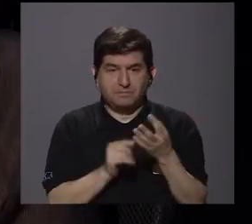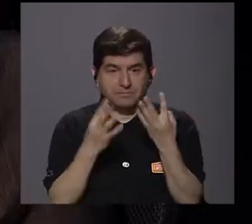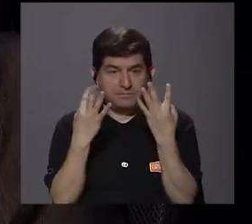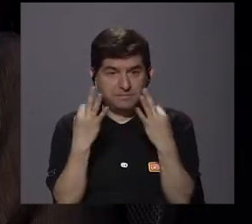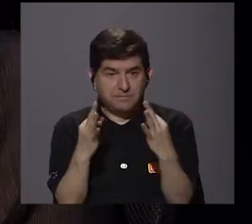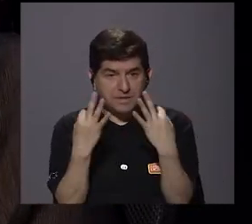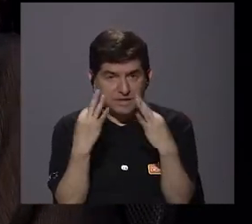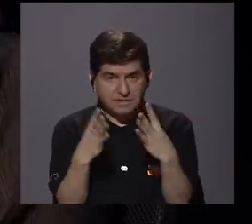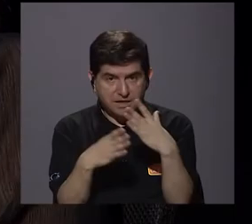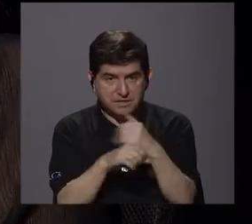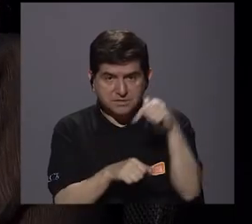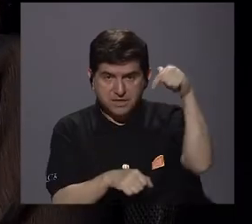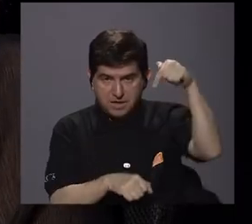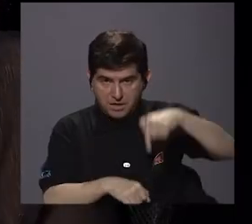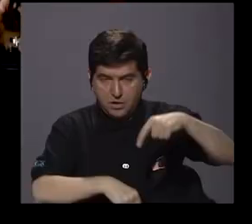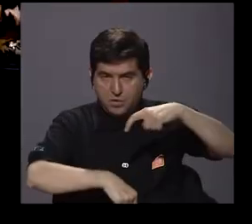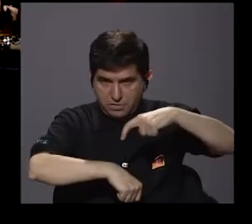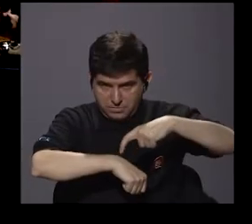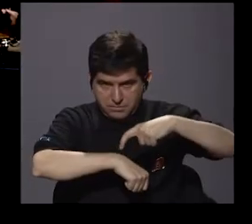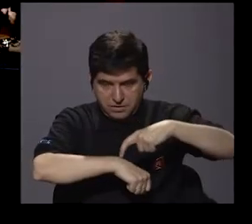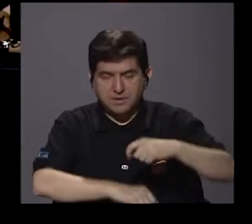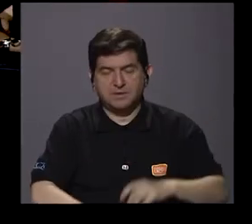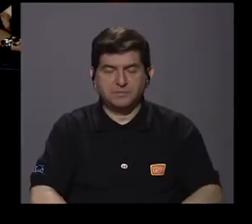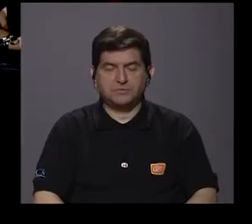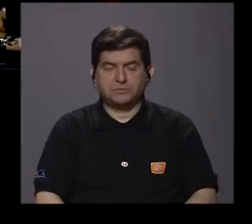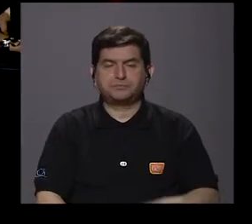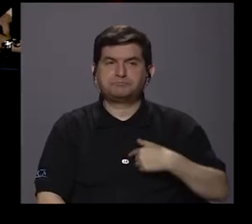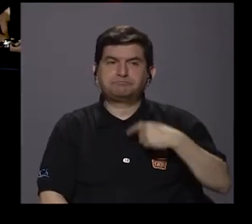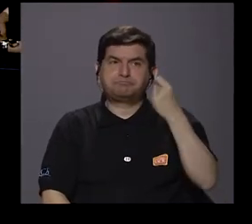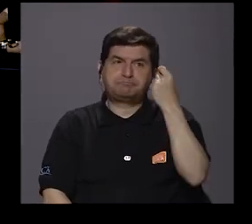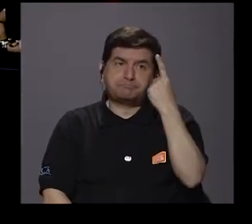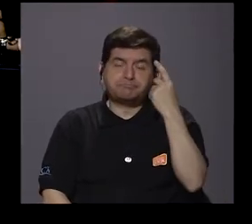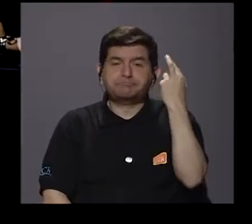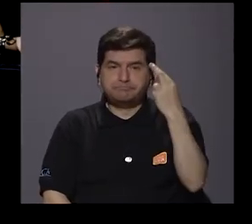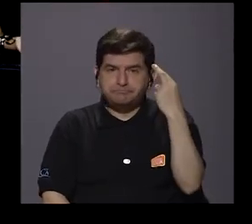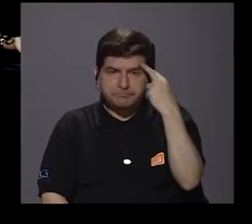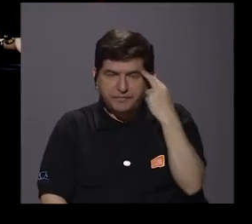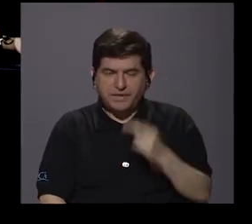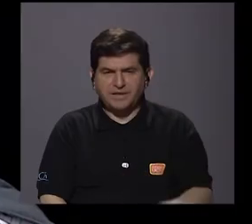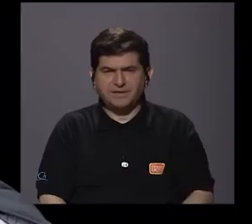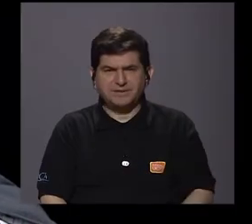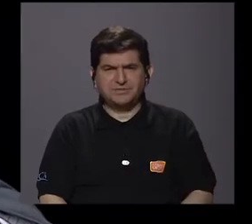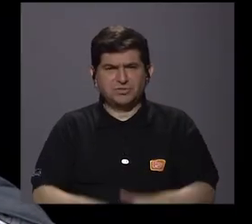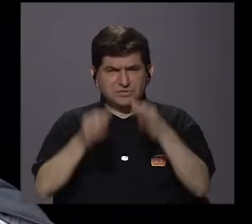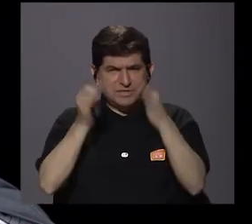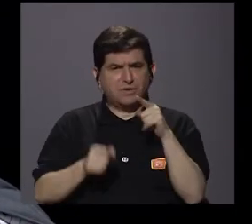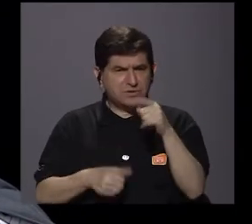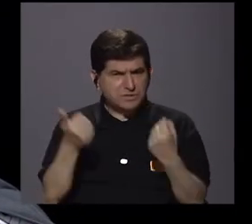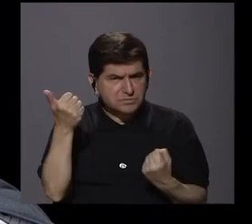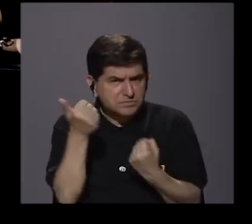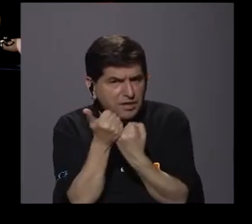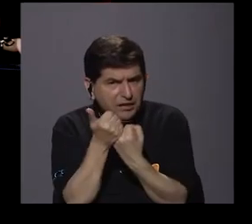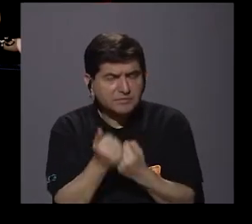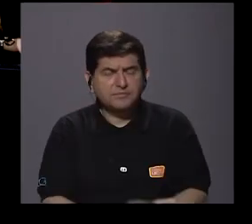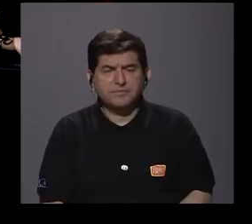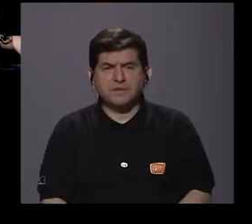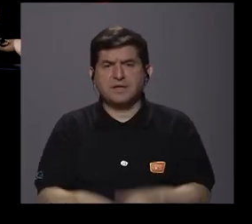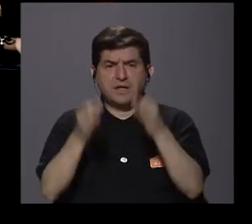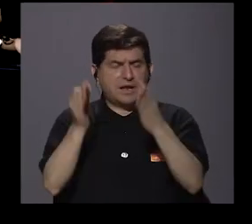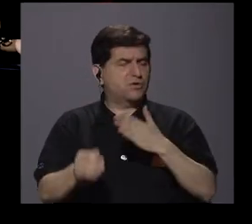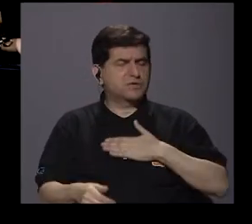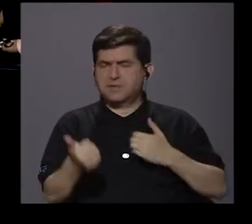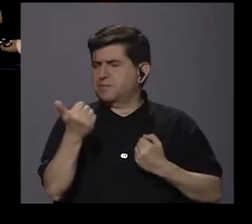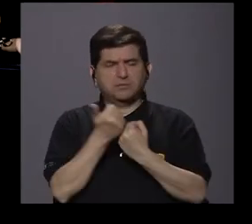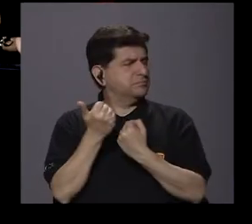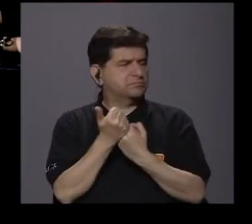Trataron de hacerlo y hoy por hoy entiendo el porqué. O sea, la corte le dio la razón. La corte no me